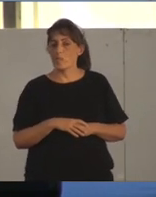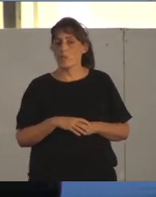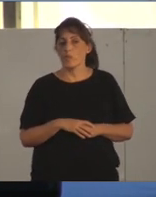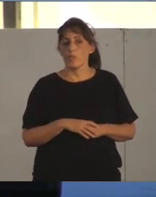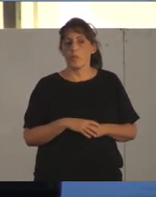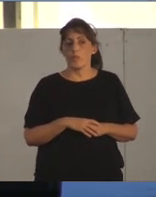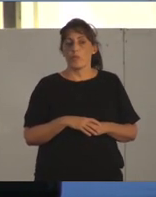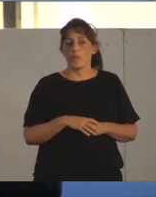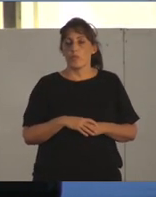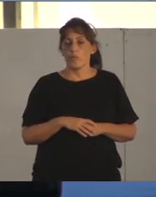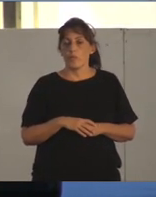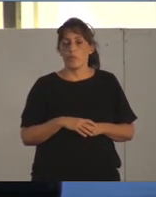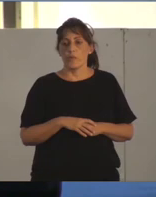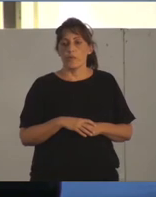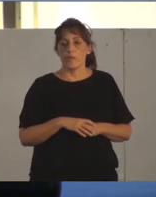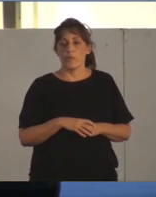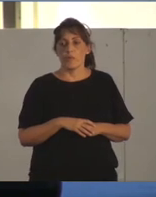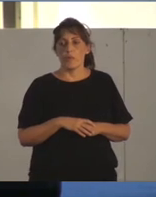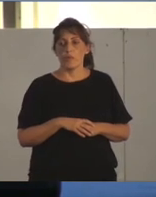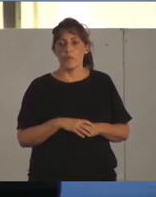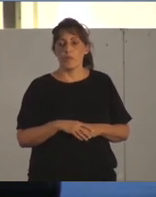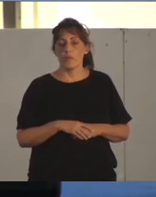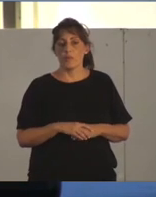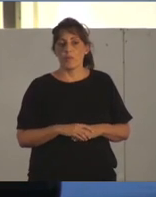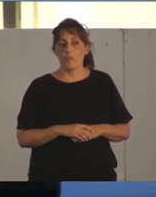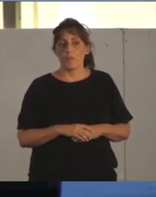Eugia. Como el deporte.